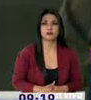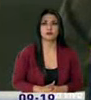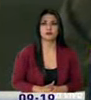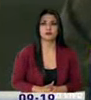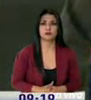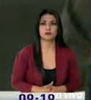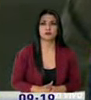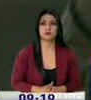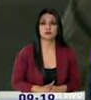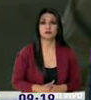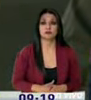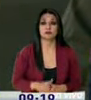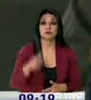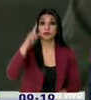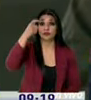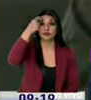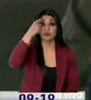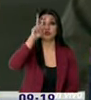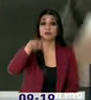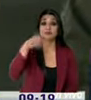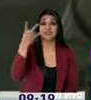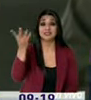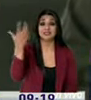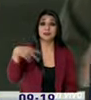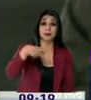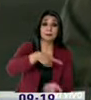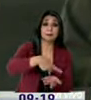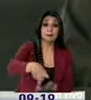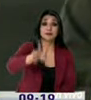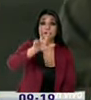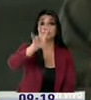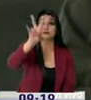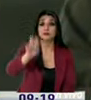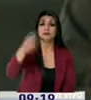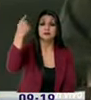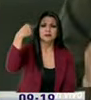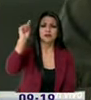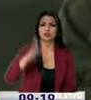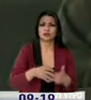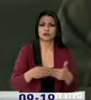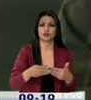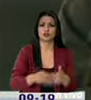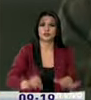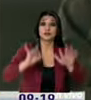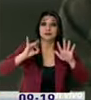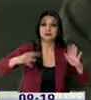el 2017, ha pagado ya 370 millones a